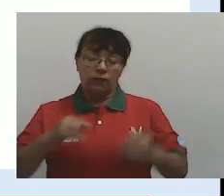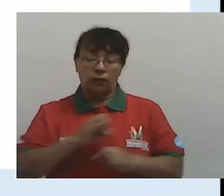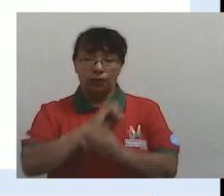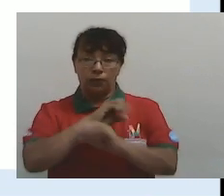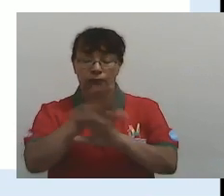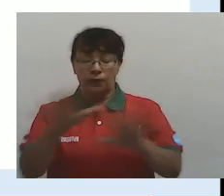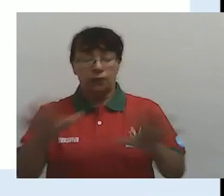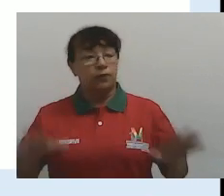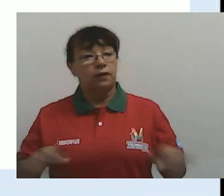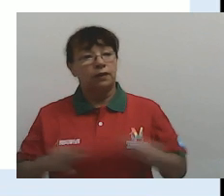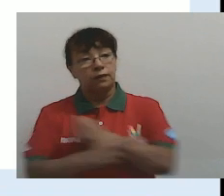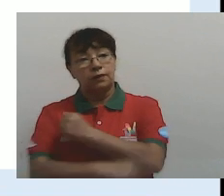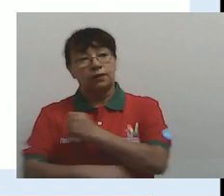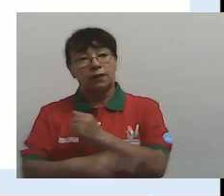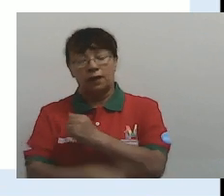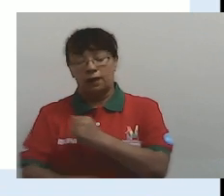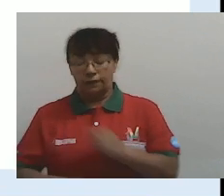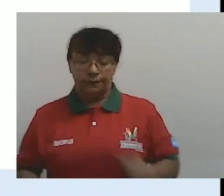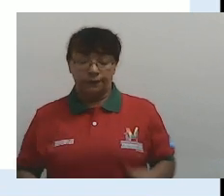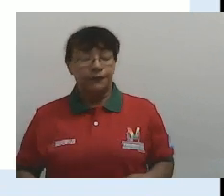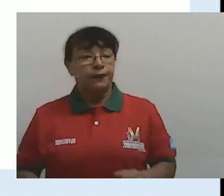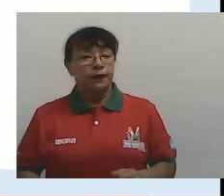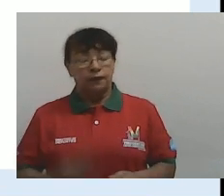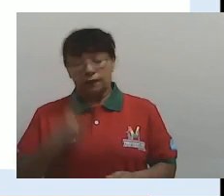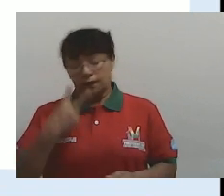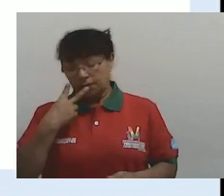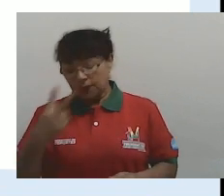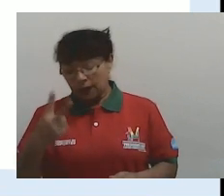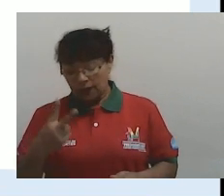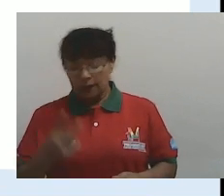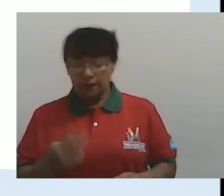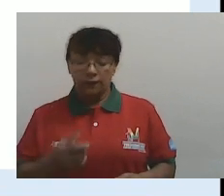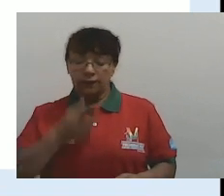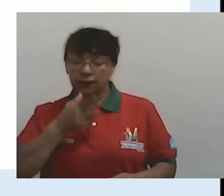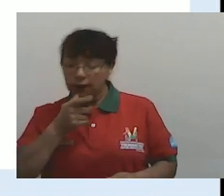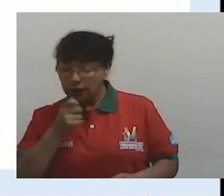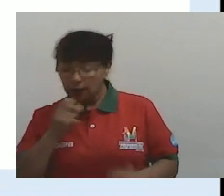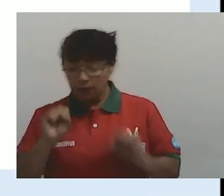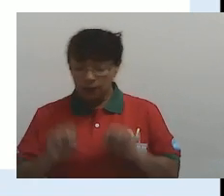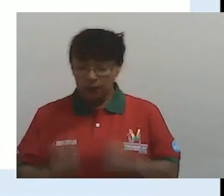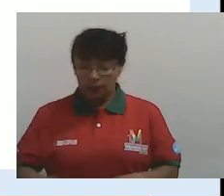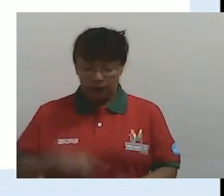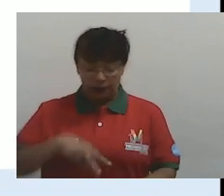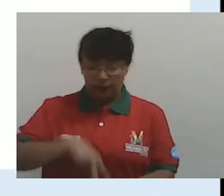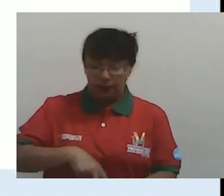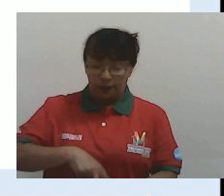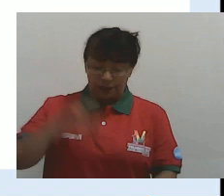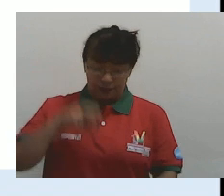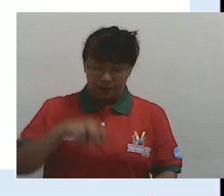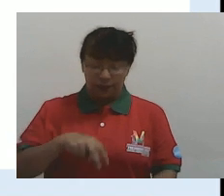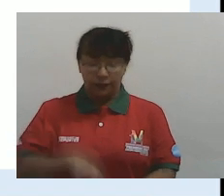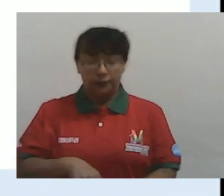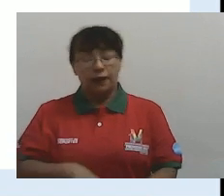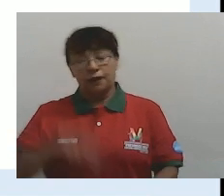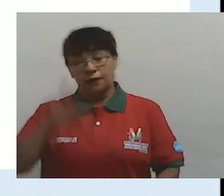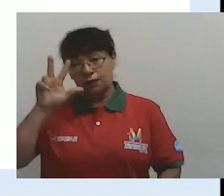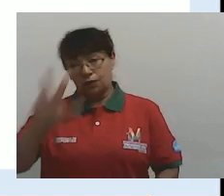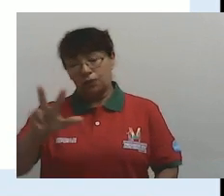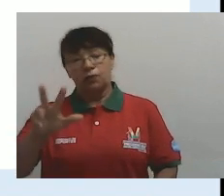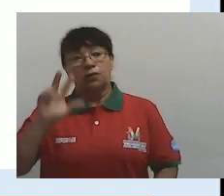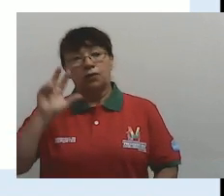es menor. Entonces no llegan desde 5.5 metros a la arena. Por tanto, yo tengo la opción en